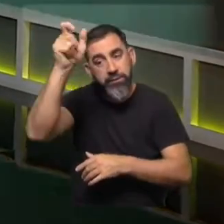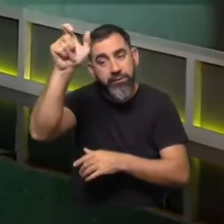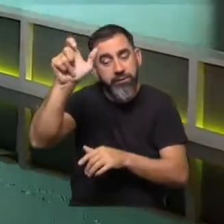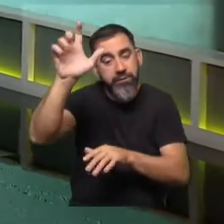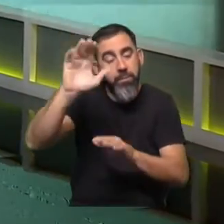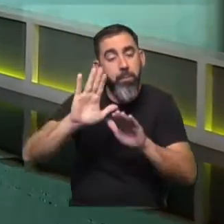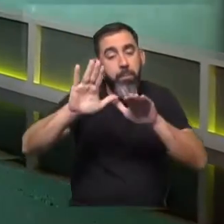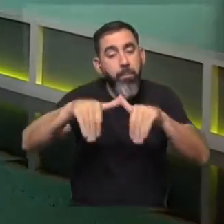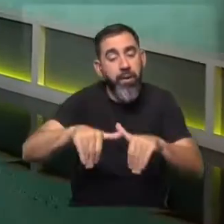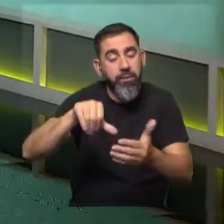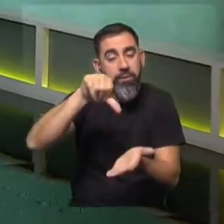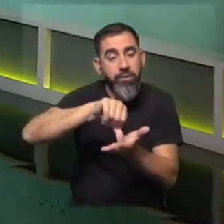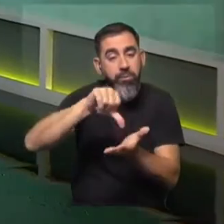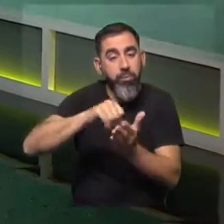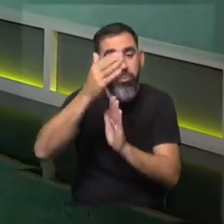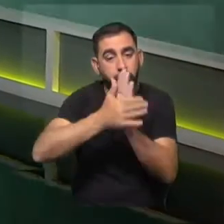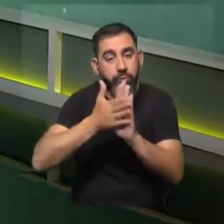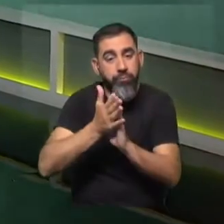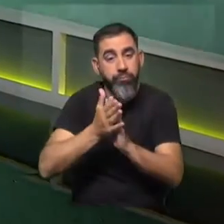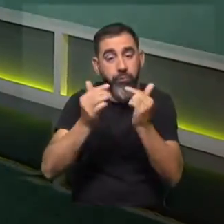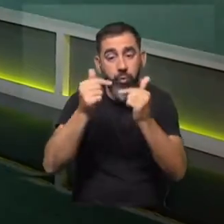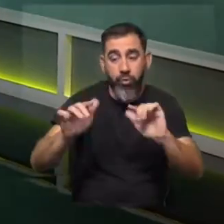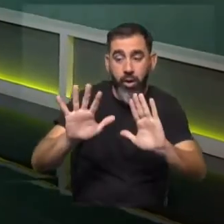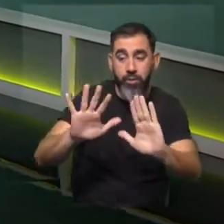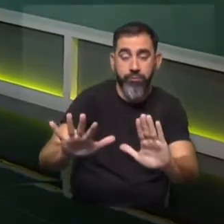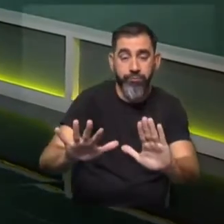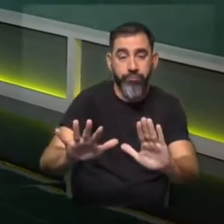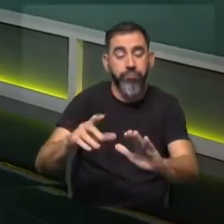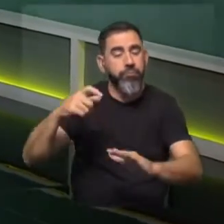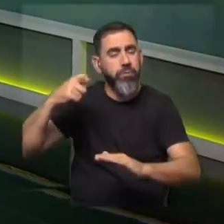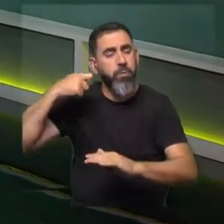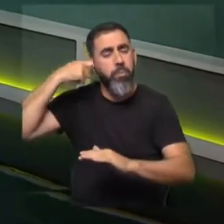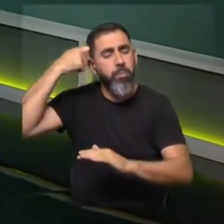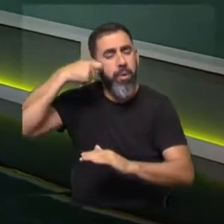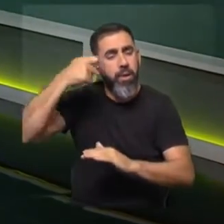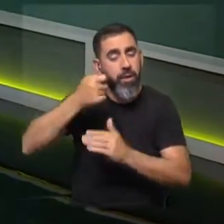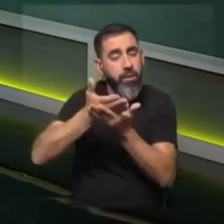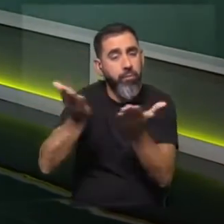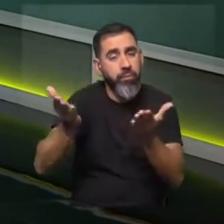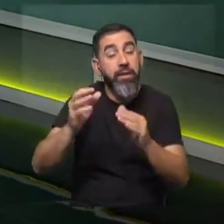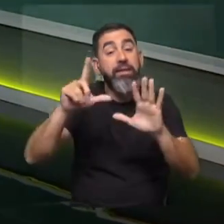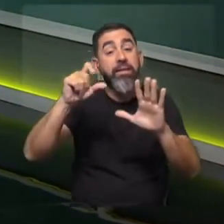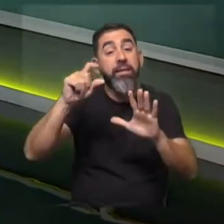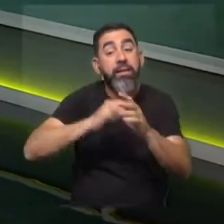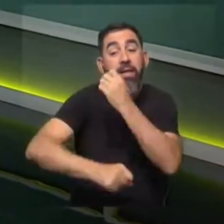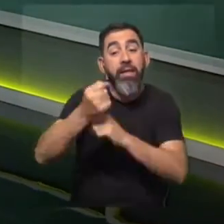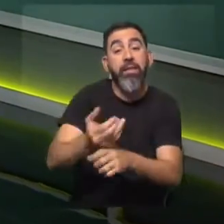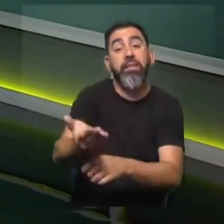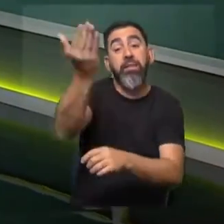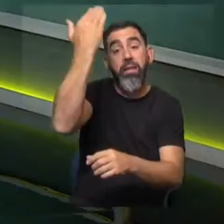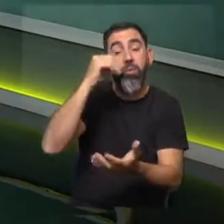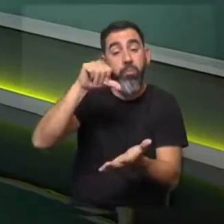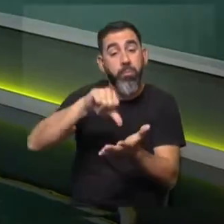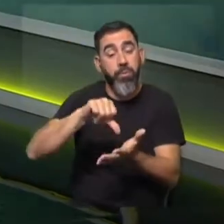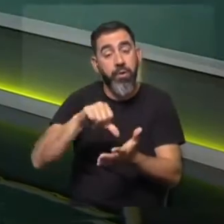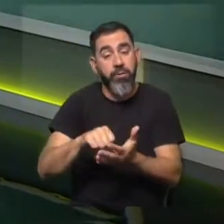un patrimonio de todo el país. Y pasan cosas como esta. Vemos una película que nos muestra que hace 70 años este país